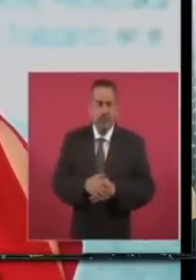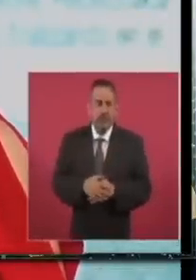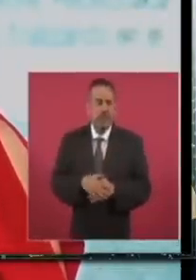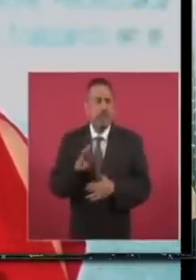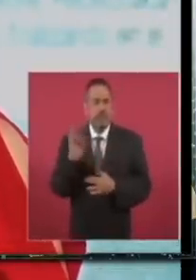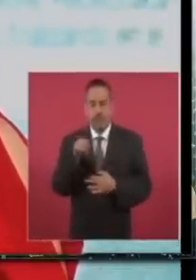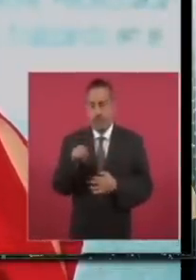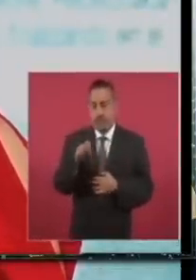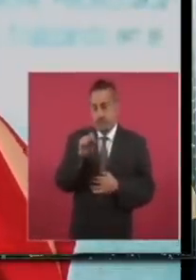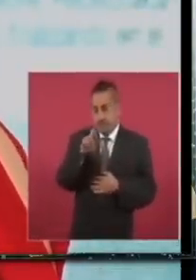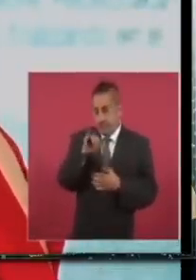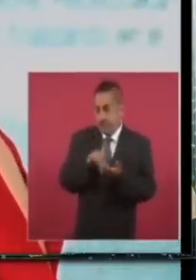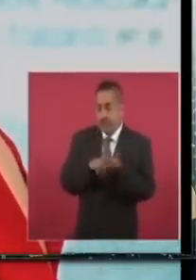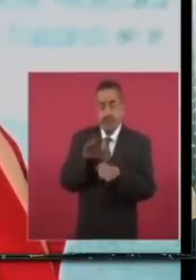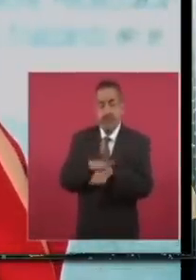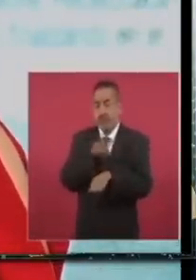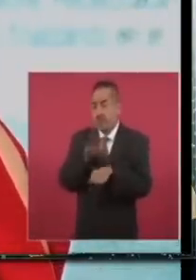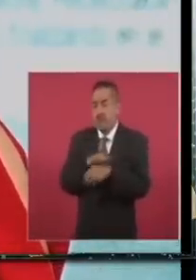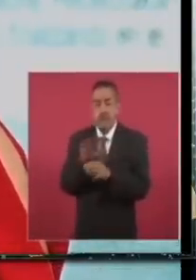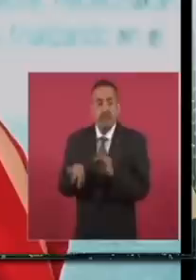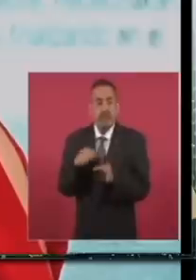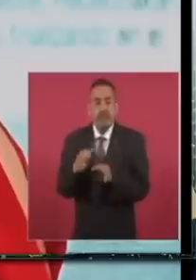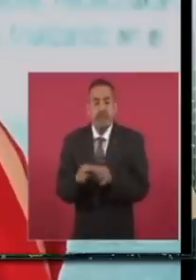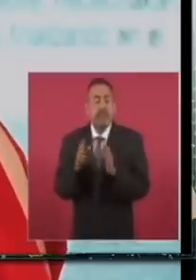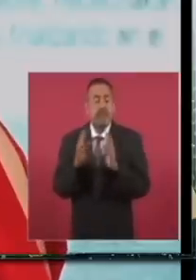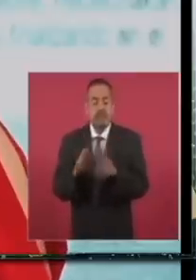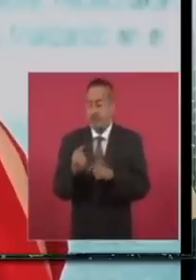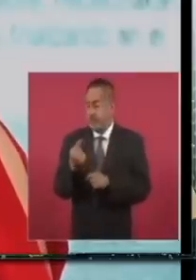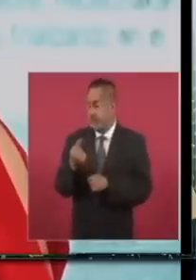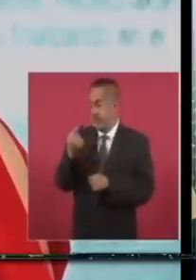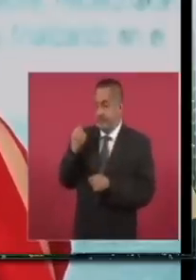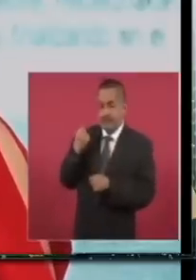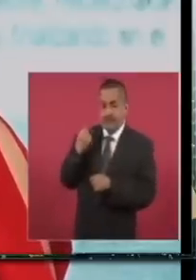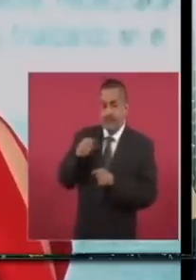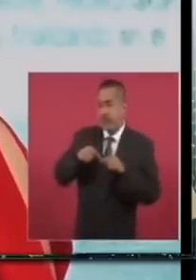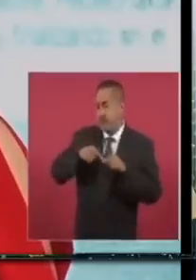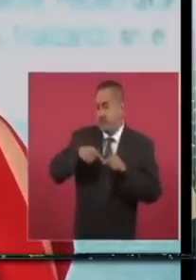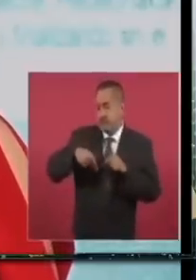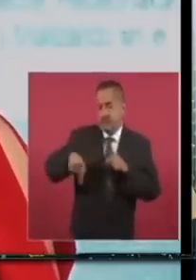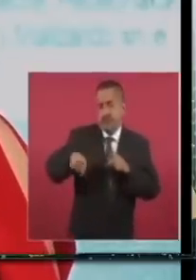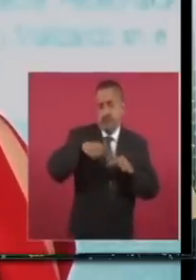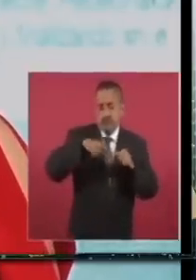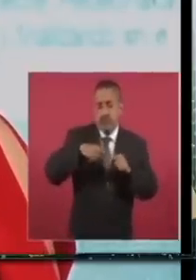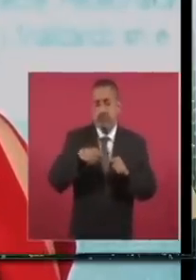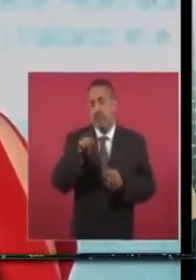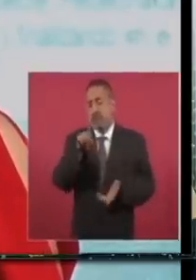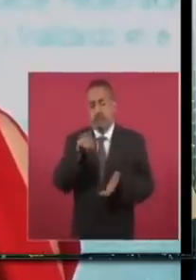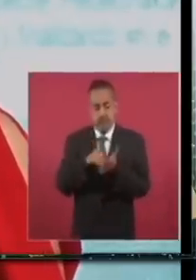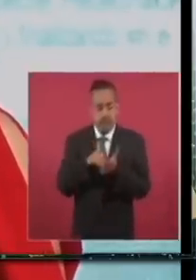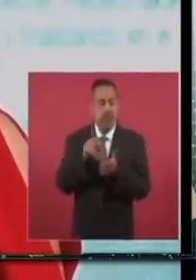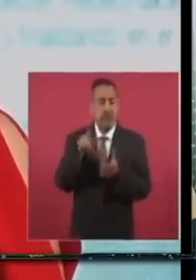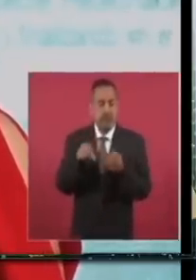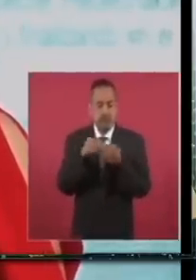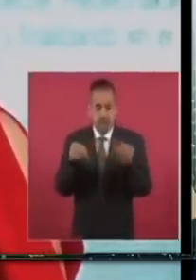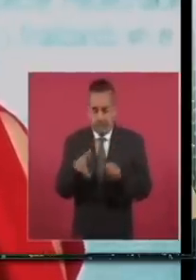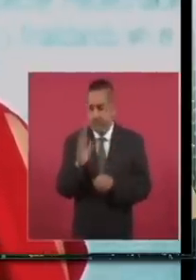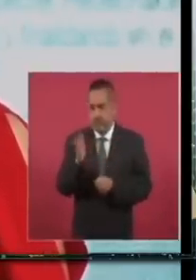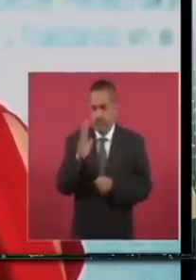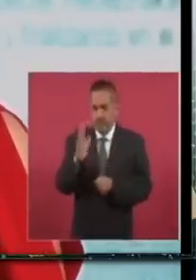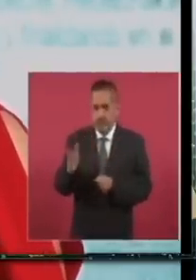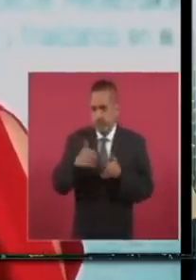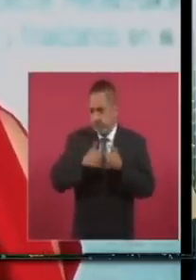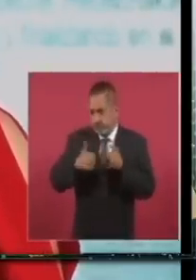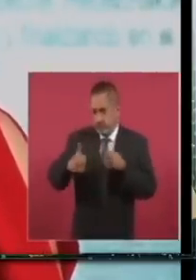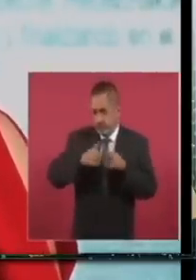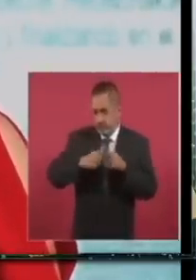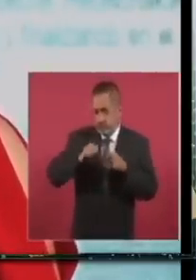serie, ya estaría aprobado, porque nada más este fin de semana recorrimos más de 1,000 kilómetros con el tren al llevarlo en